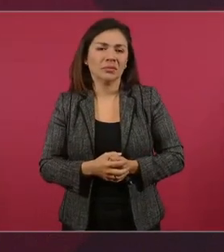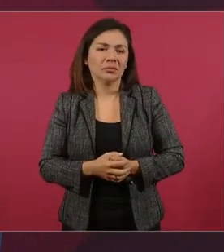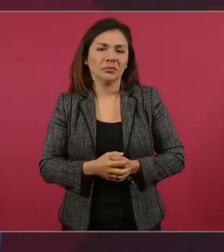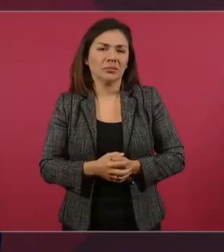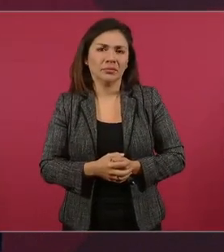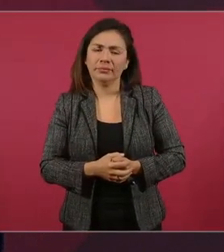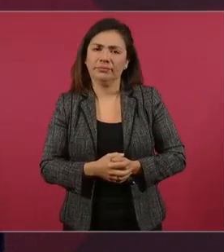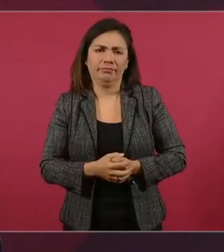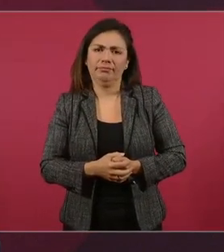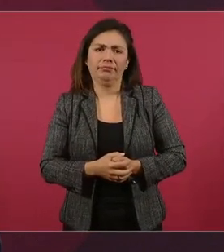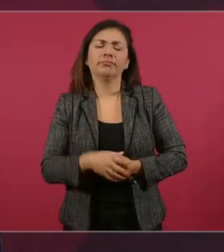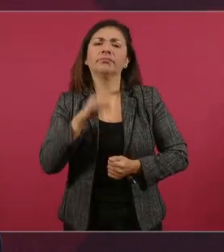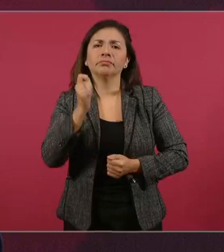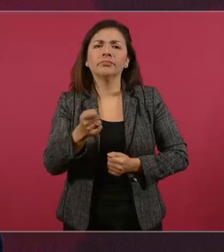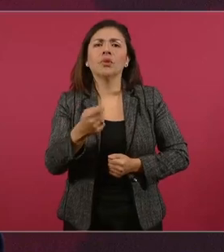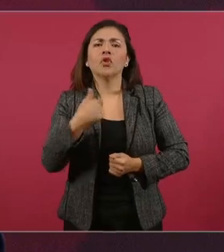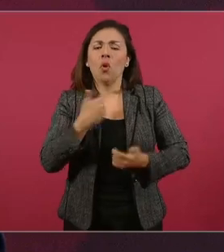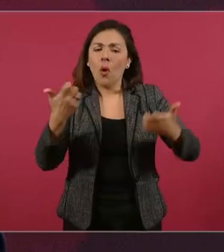Predicar con el ejemplo.